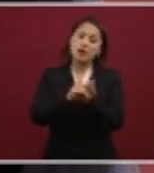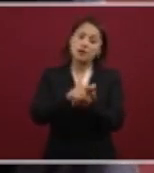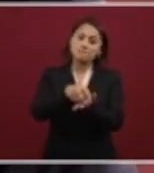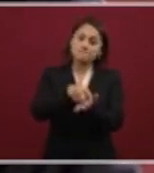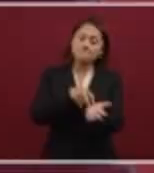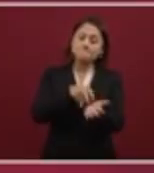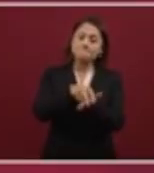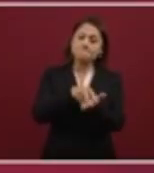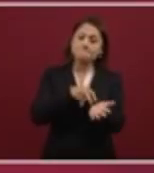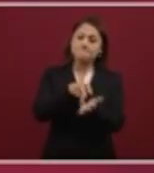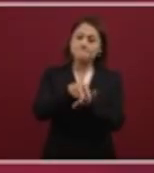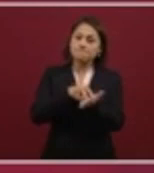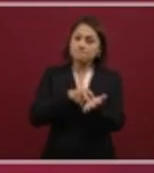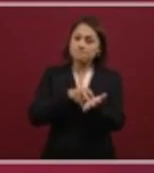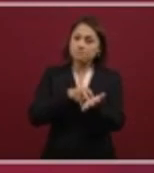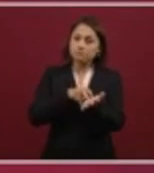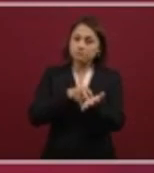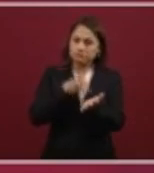porque